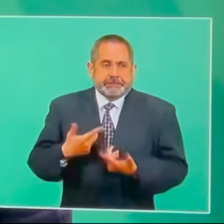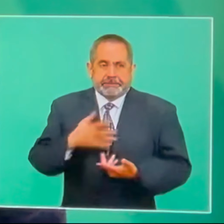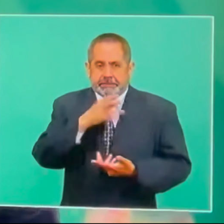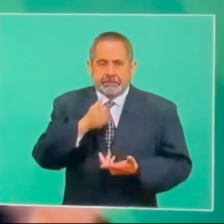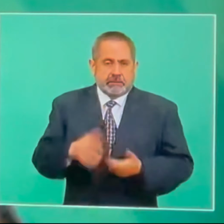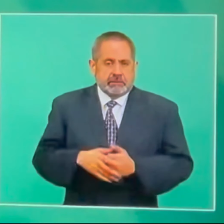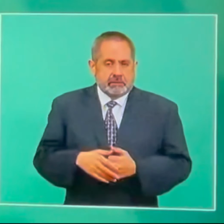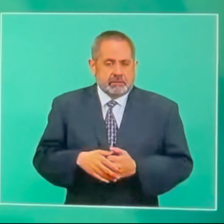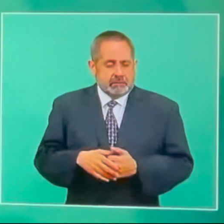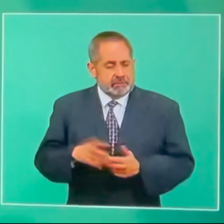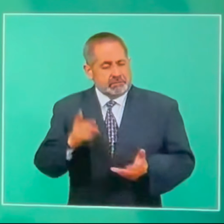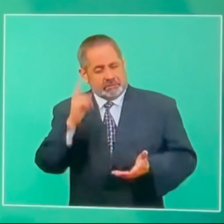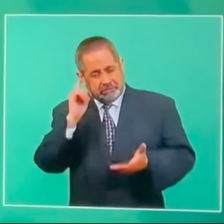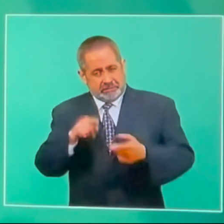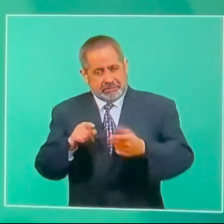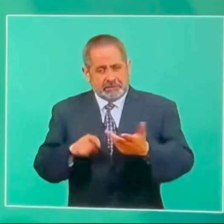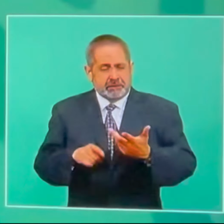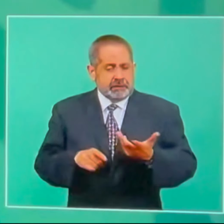¿Ustedes creen